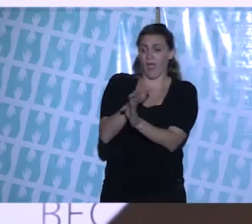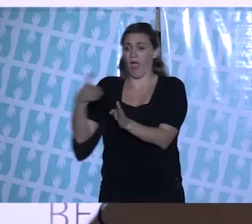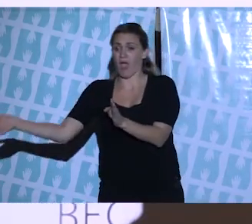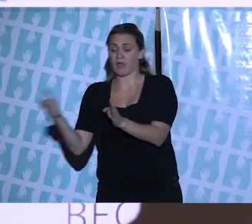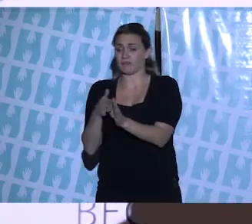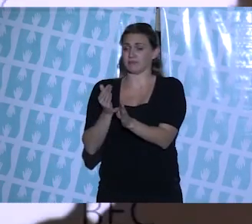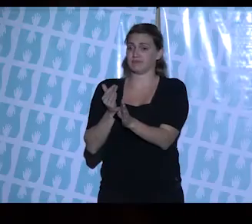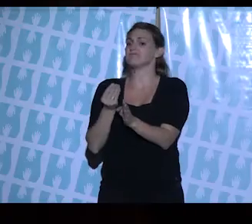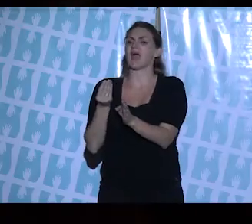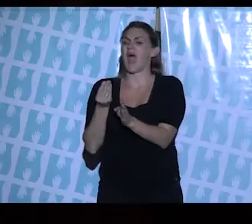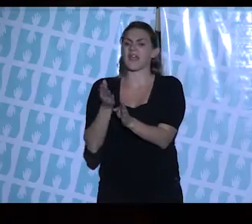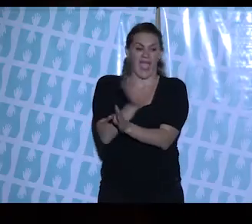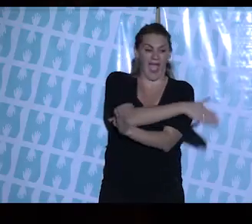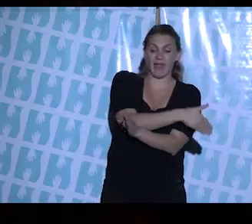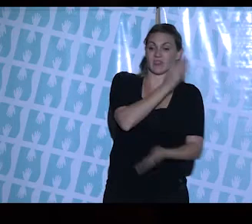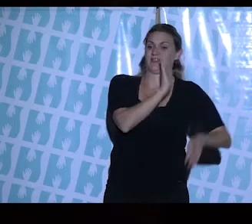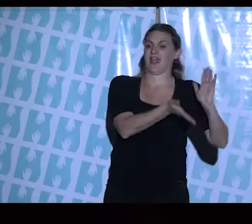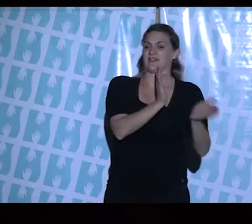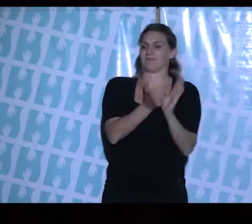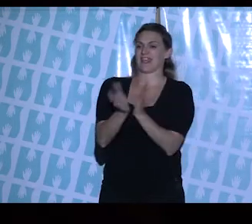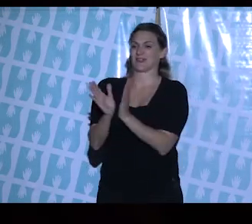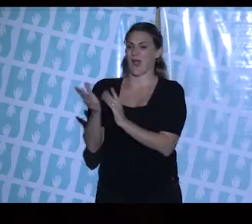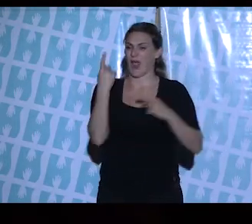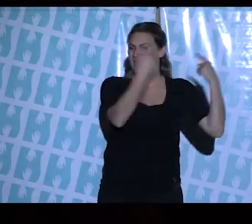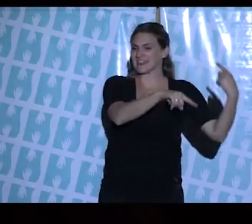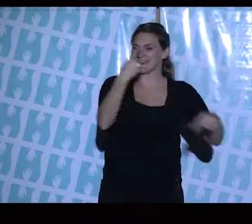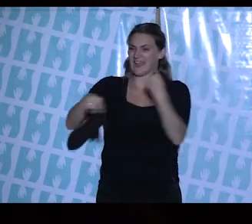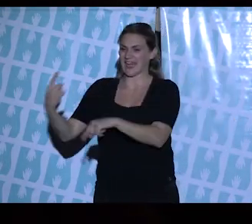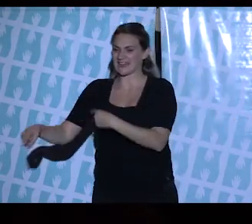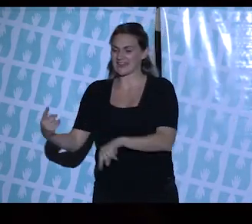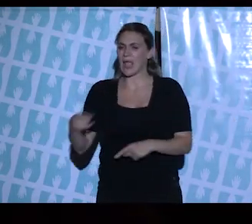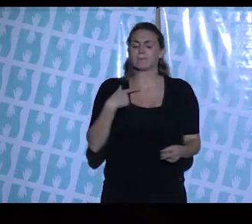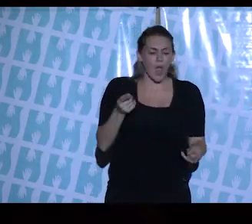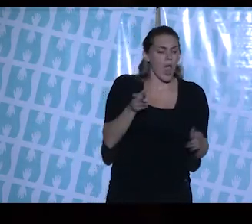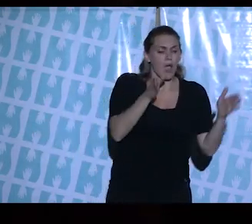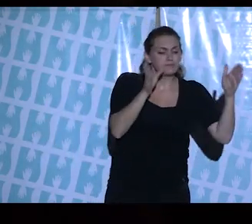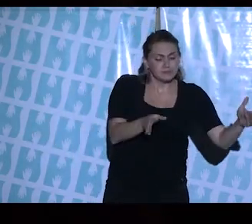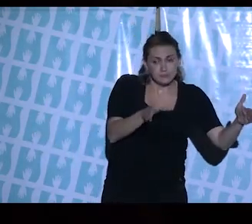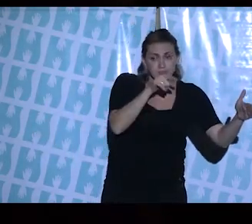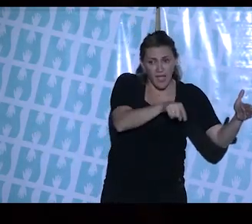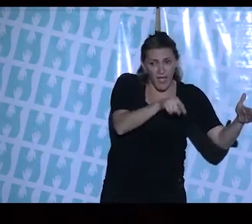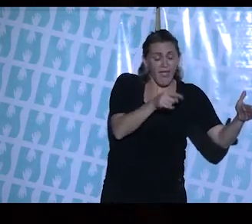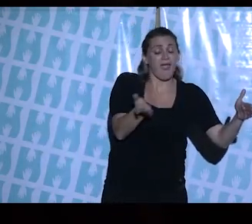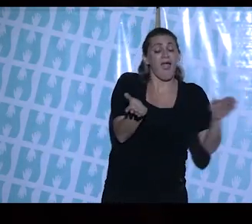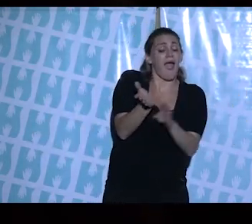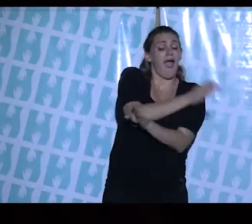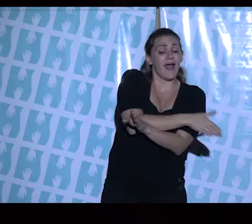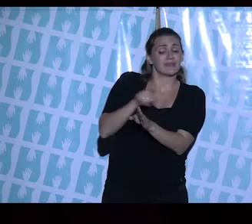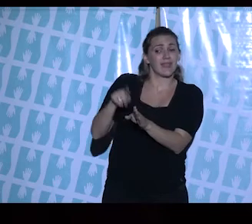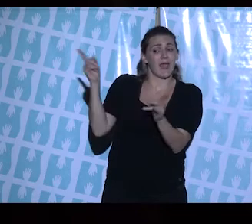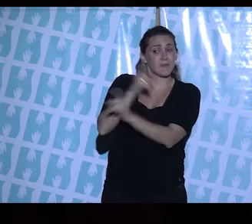poder instituir terapéuticas que actúen tempranamente en la evolución de la enfermedad